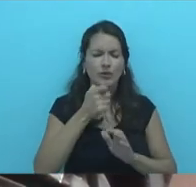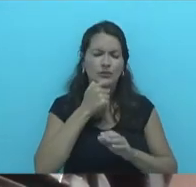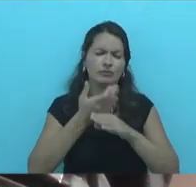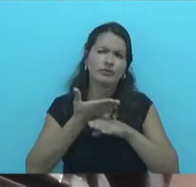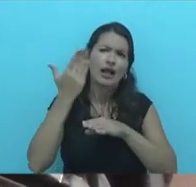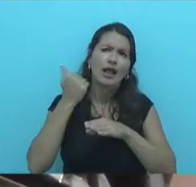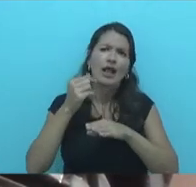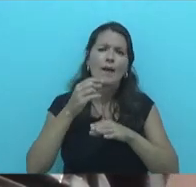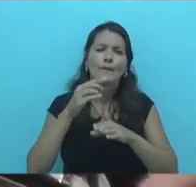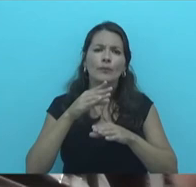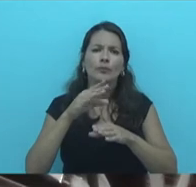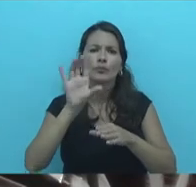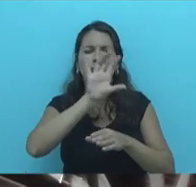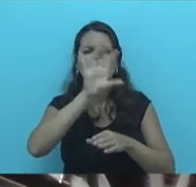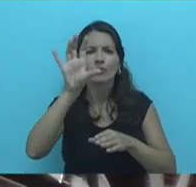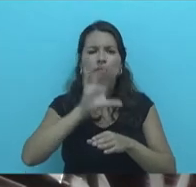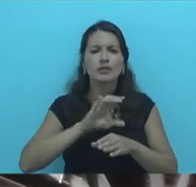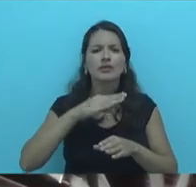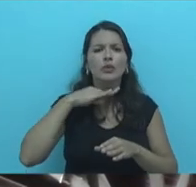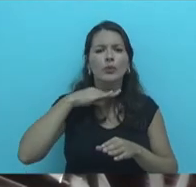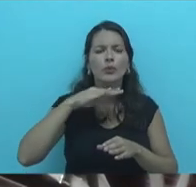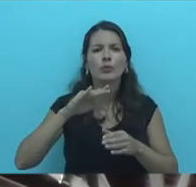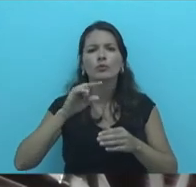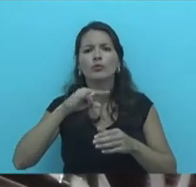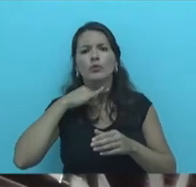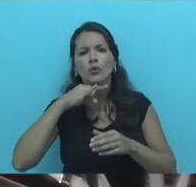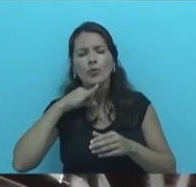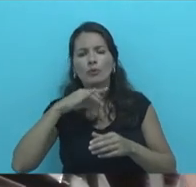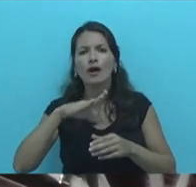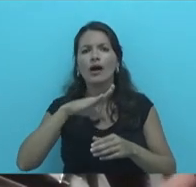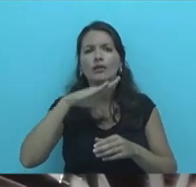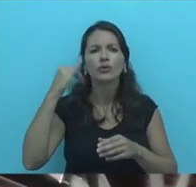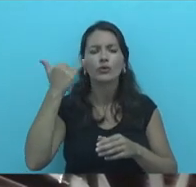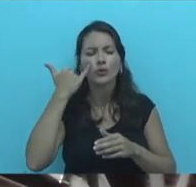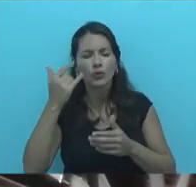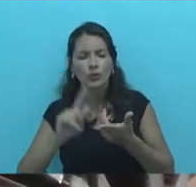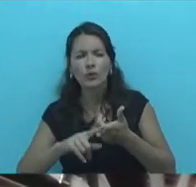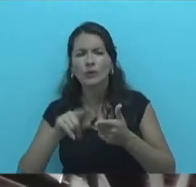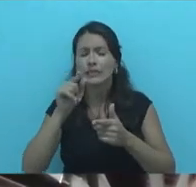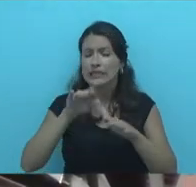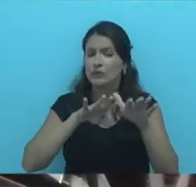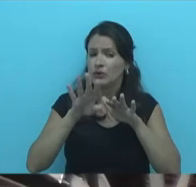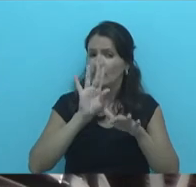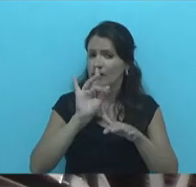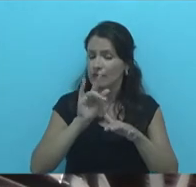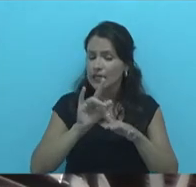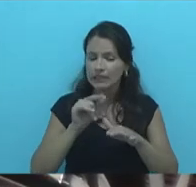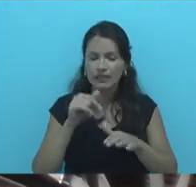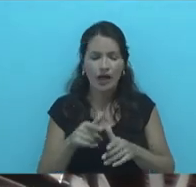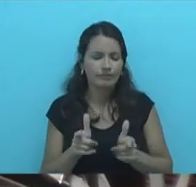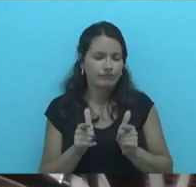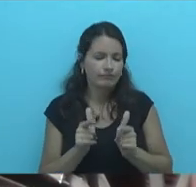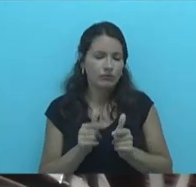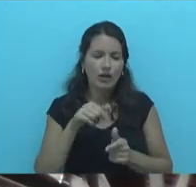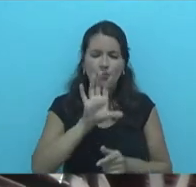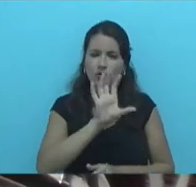en Tucumán, decimos, algunas de nosotros decimos, qué suerte vivir en una provincia donde se